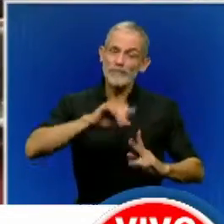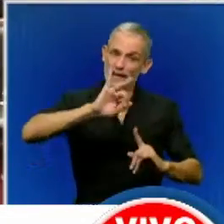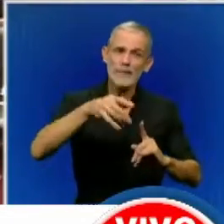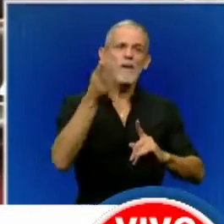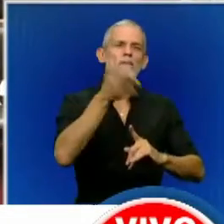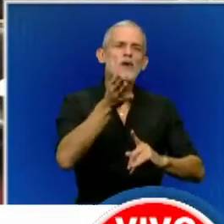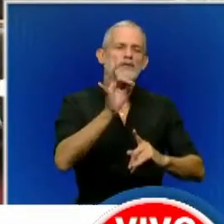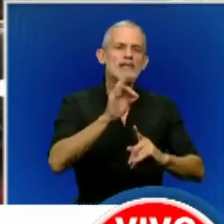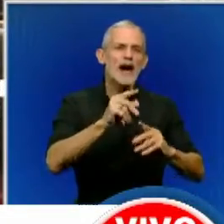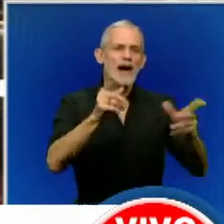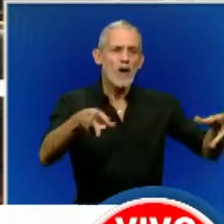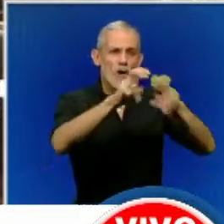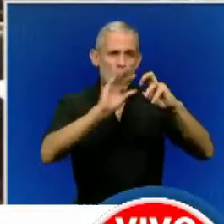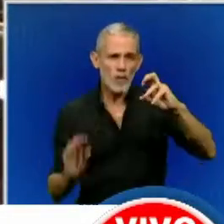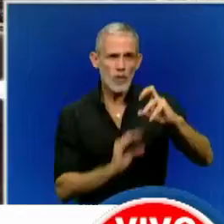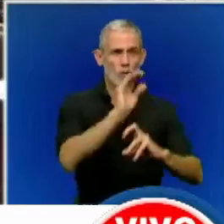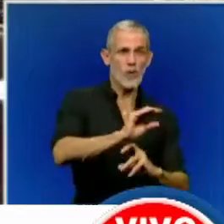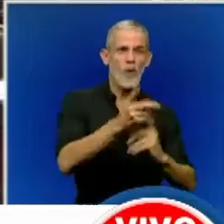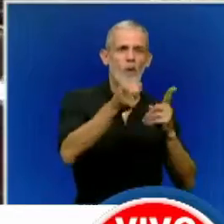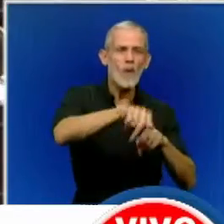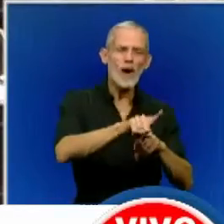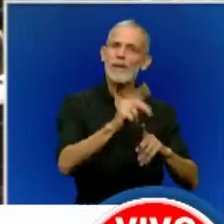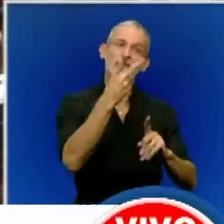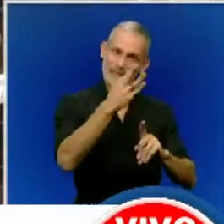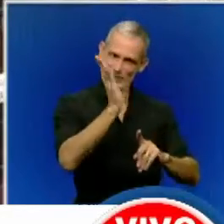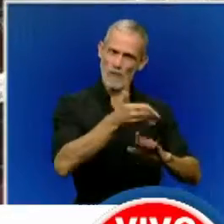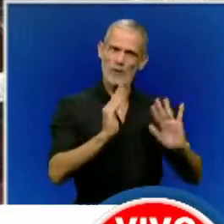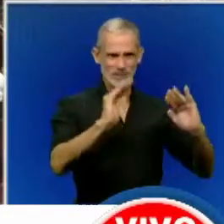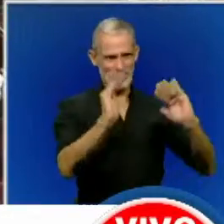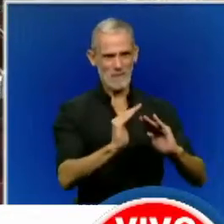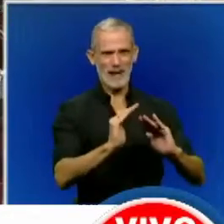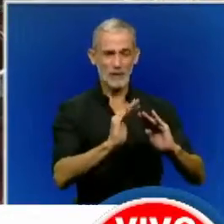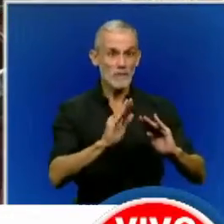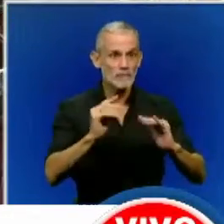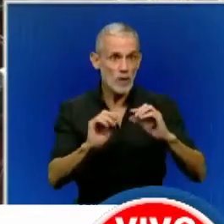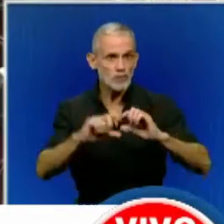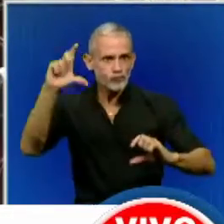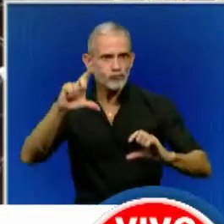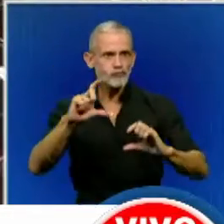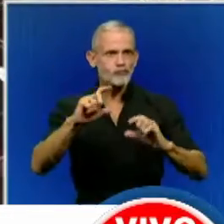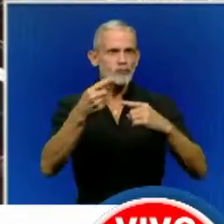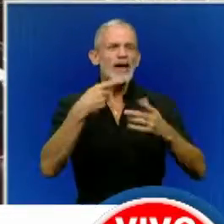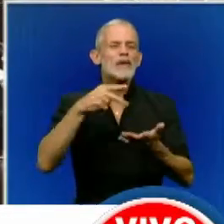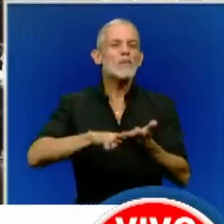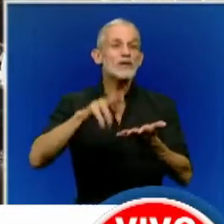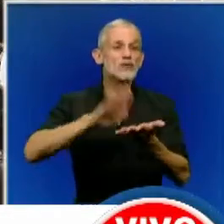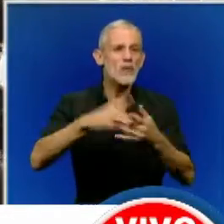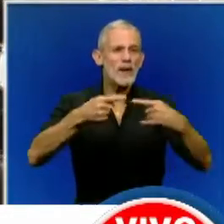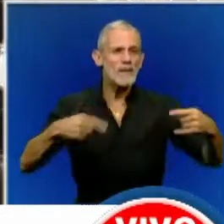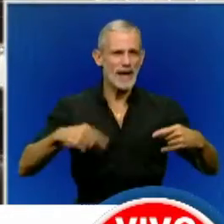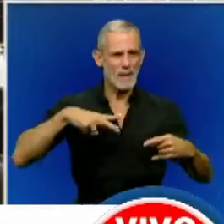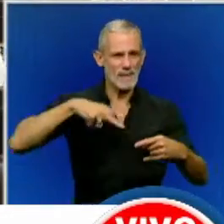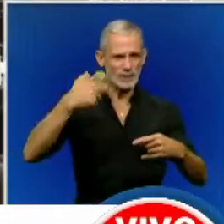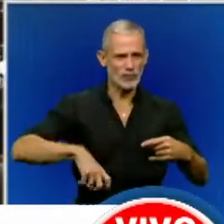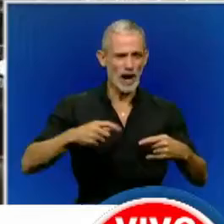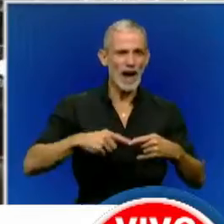alícuota a la reinversión de utilidades al 25%. Se incrementó muchísimo la alícuota de bienes personales. Los derechos de exportación también